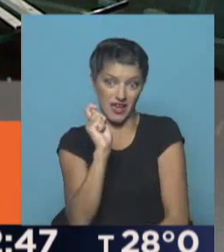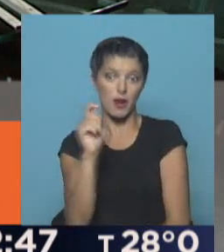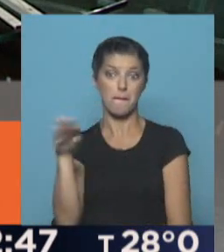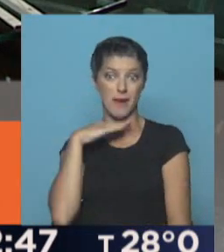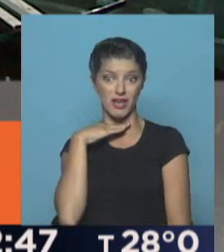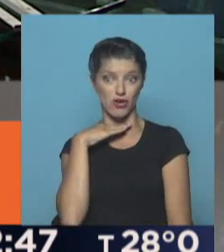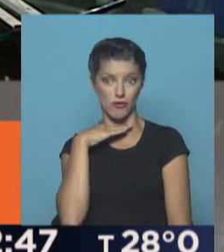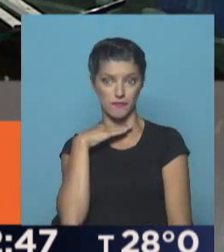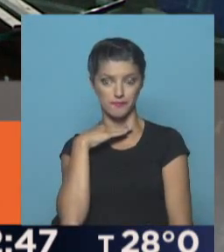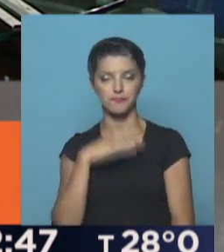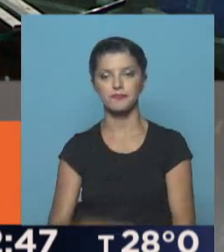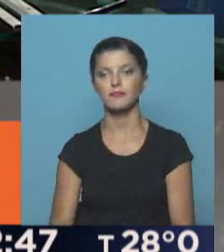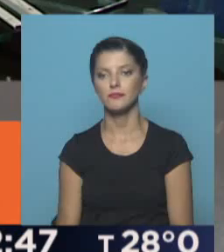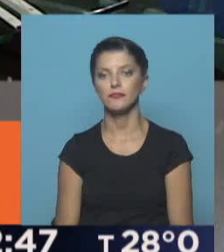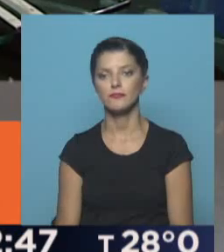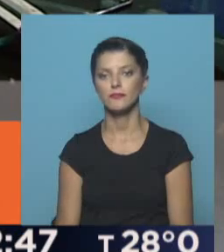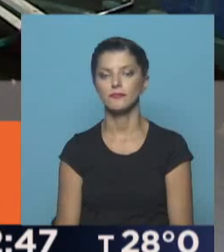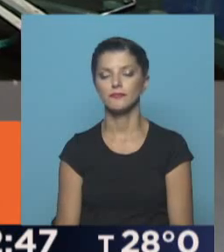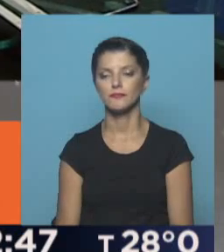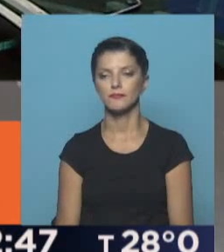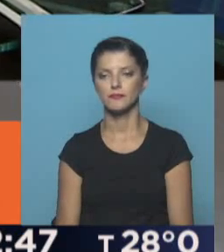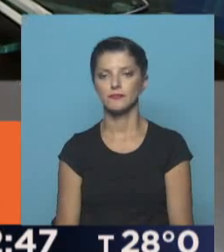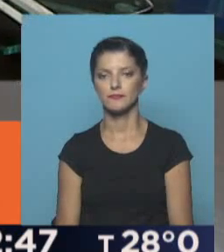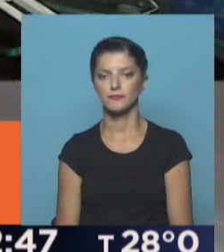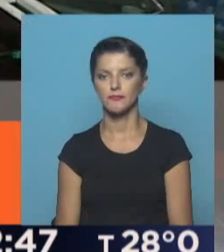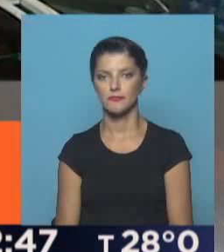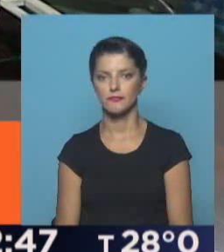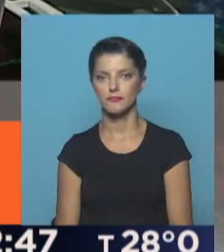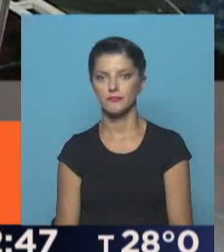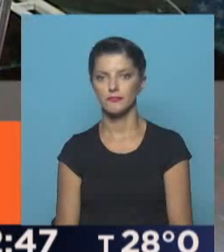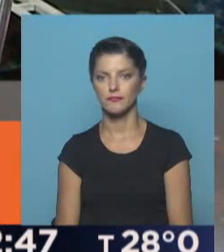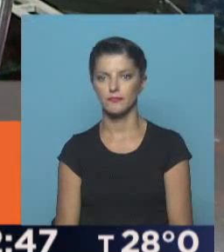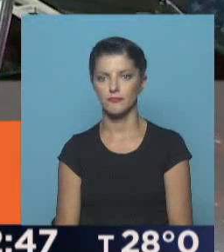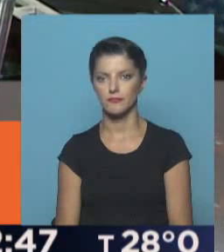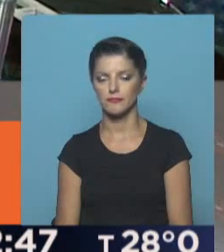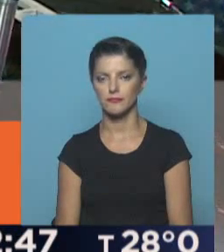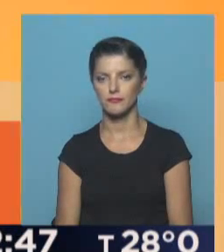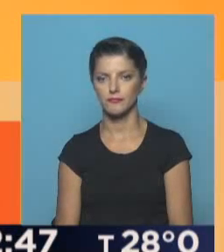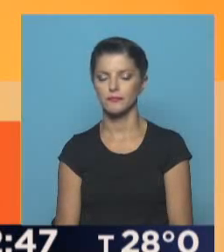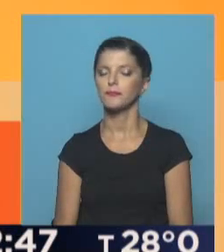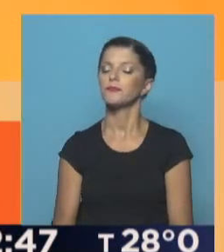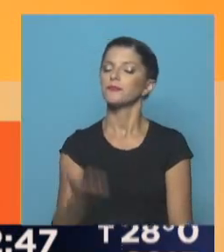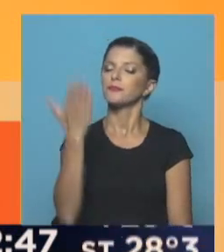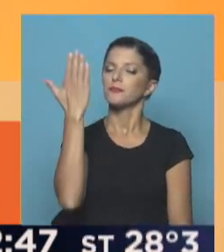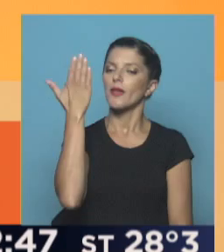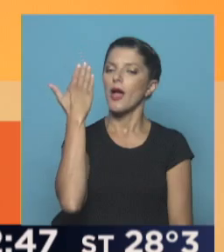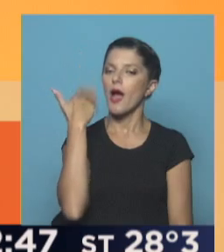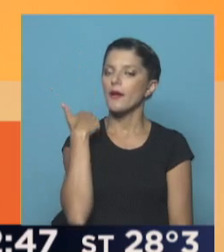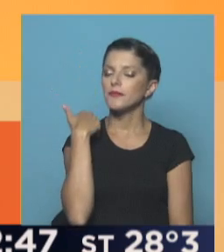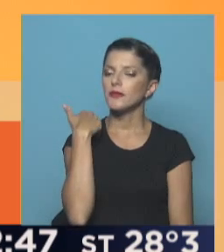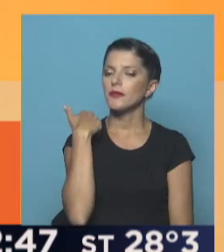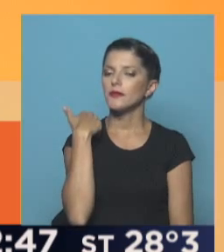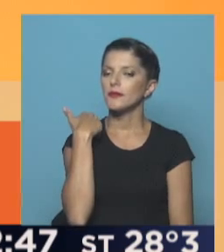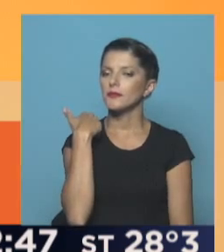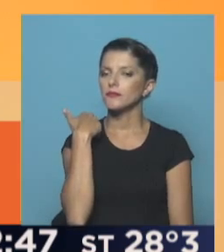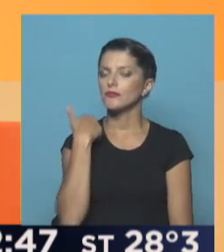Texas. Entre ellos, por supuesto. Sí. Raúl. Antes, cuando hablábamos del tema de los inmigrantes, me